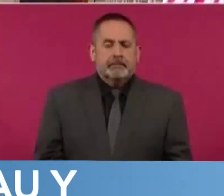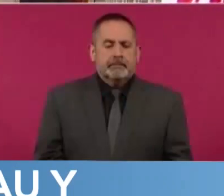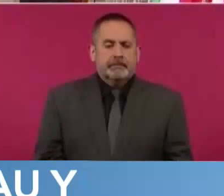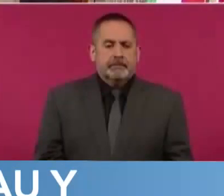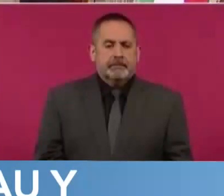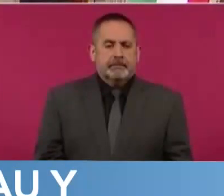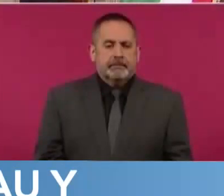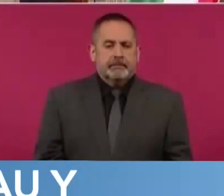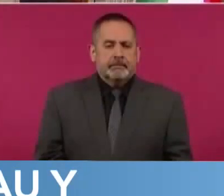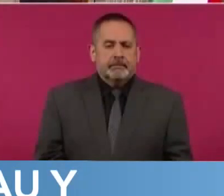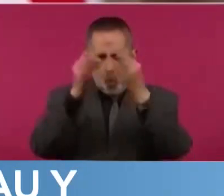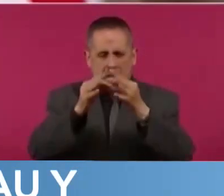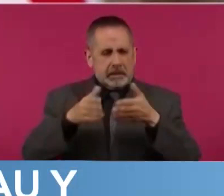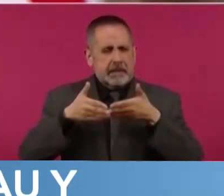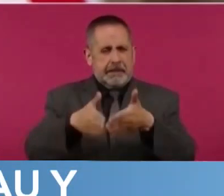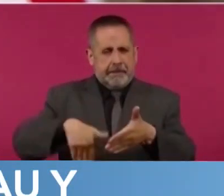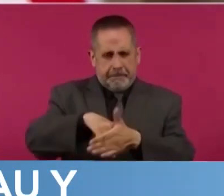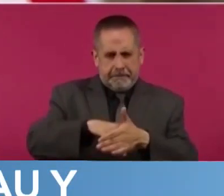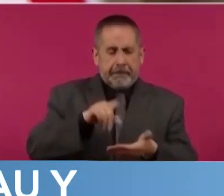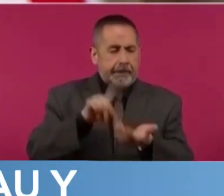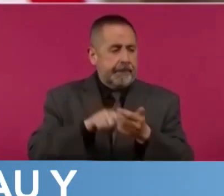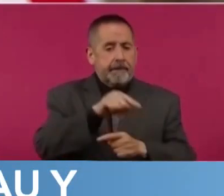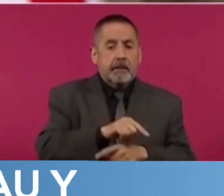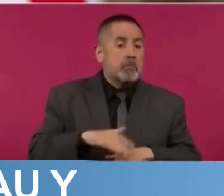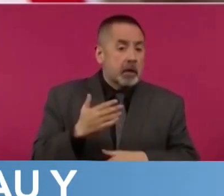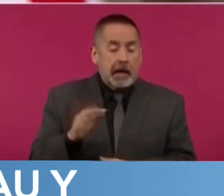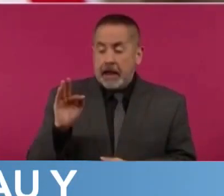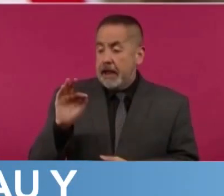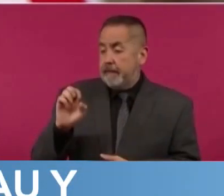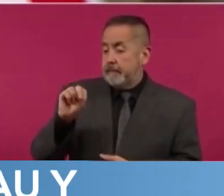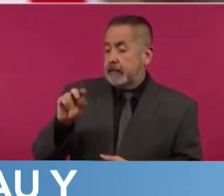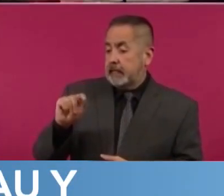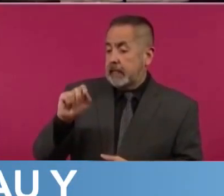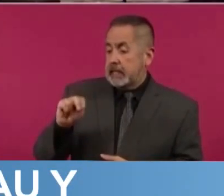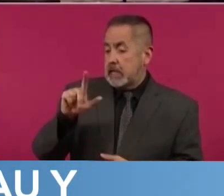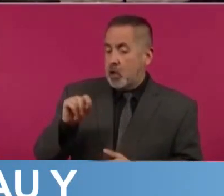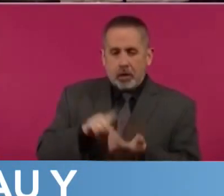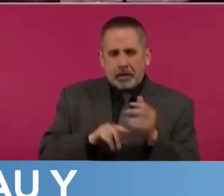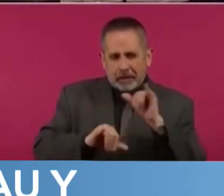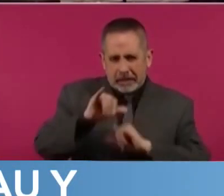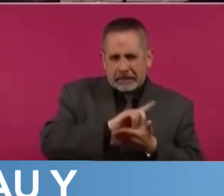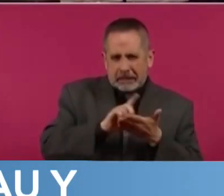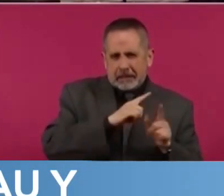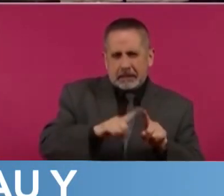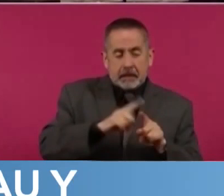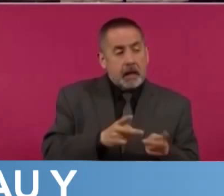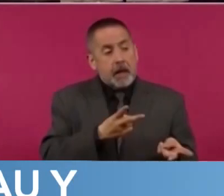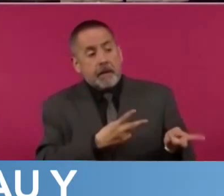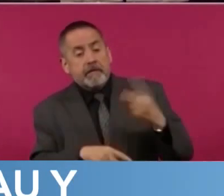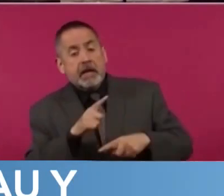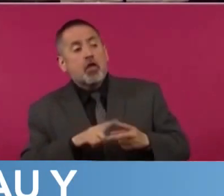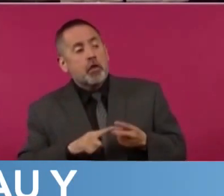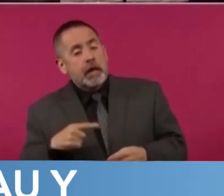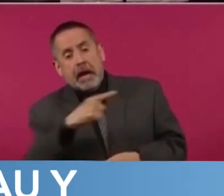creación de un comité para la sustitución de importaciones para que América del Norte sea menos dependiente de otras partes del mundo.